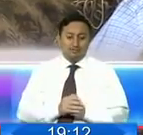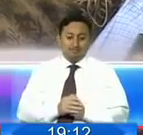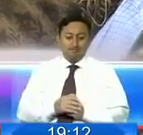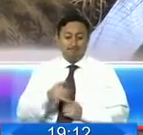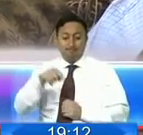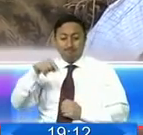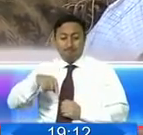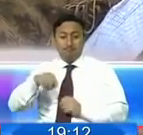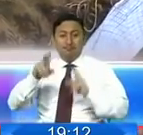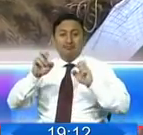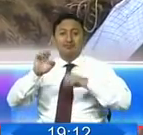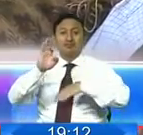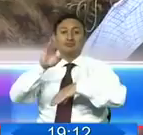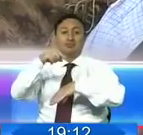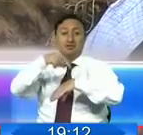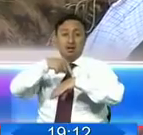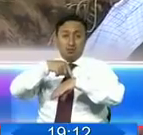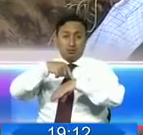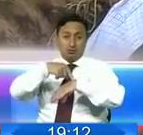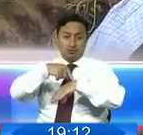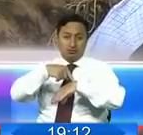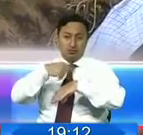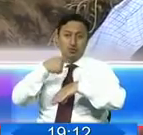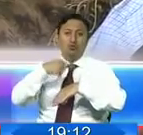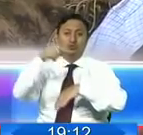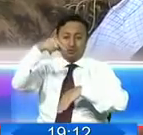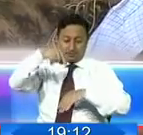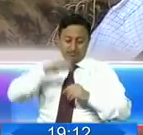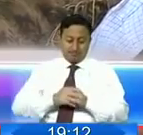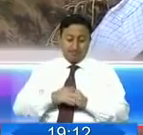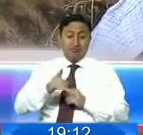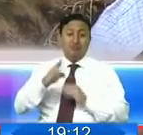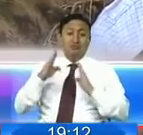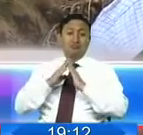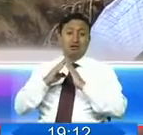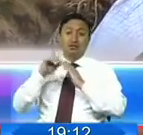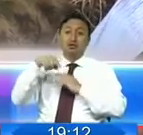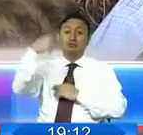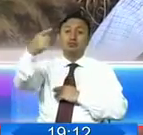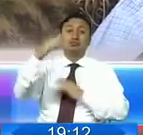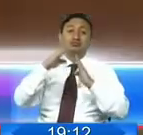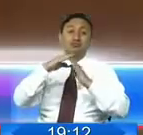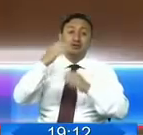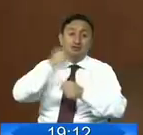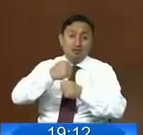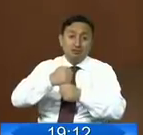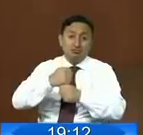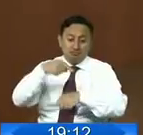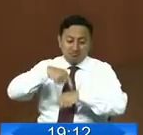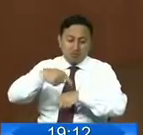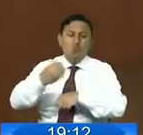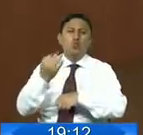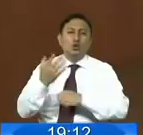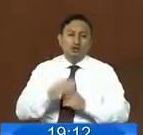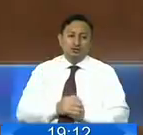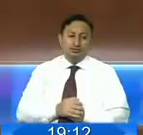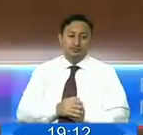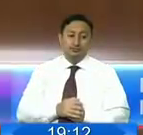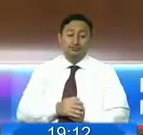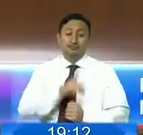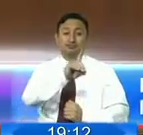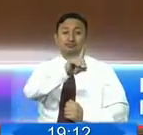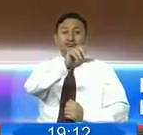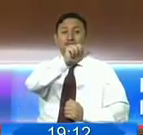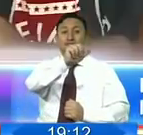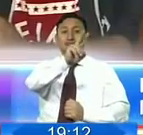variable tiempo es fundamental cuánto se demora usted entre salir de su casa y llegar al sitio de trabajo cosa contraria dice pablo dávalos candidato